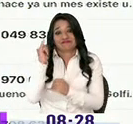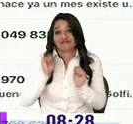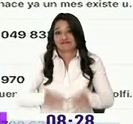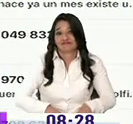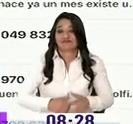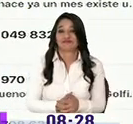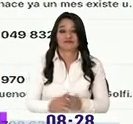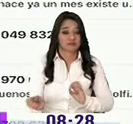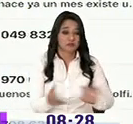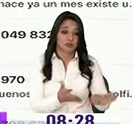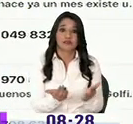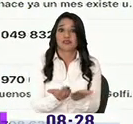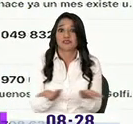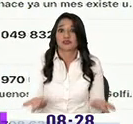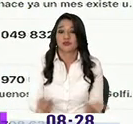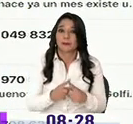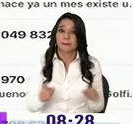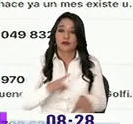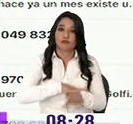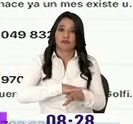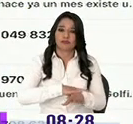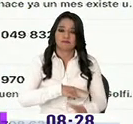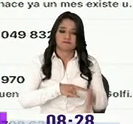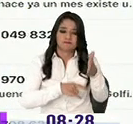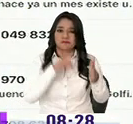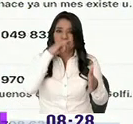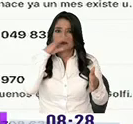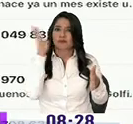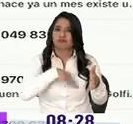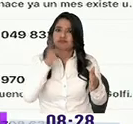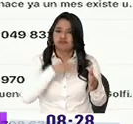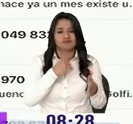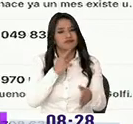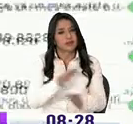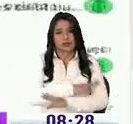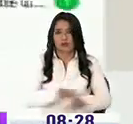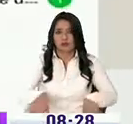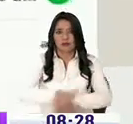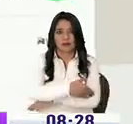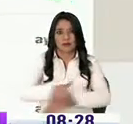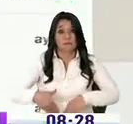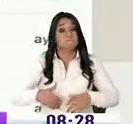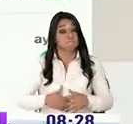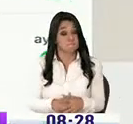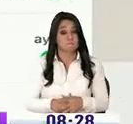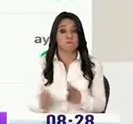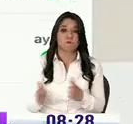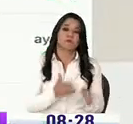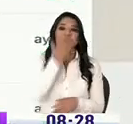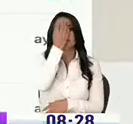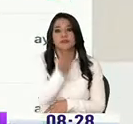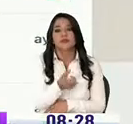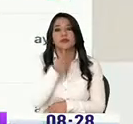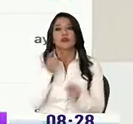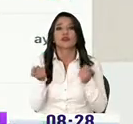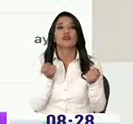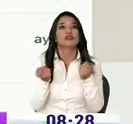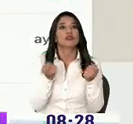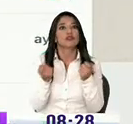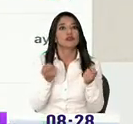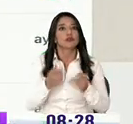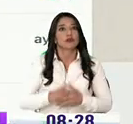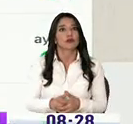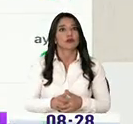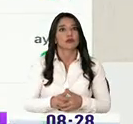botan al basurero, pero no te paras así cochinamente en el poste, horrible, ¿no? Buenos días, ¿quién controla la señalética? ¿Por qué